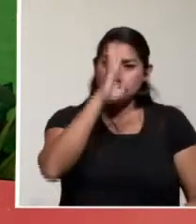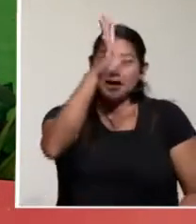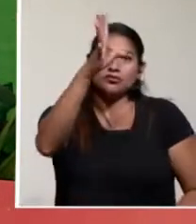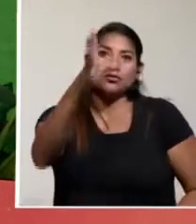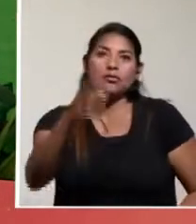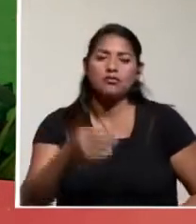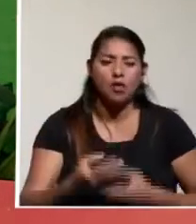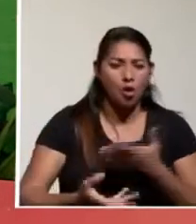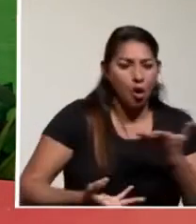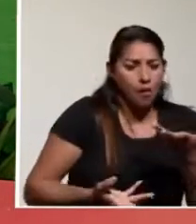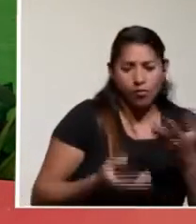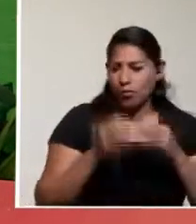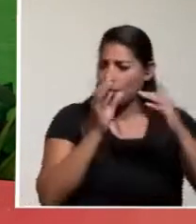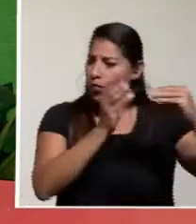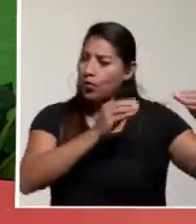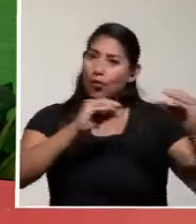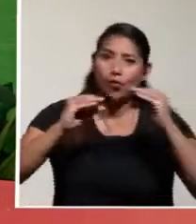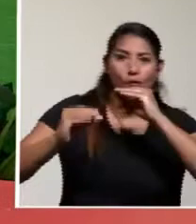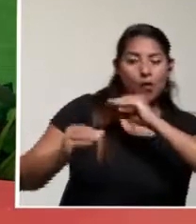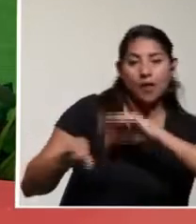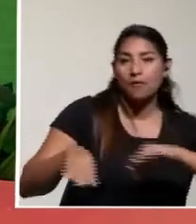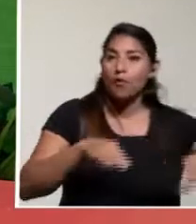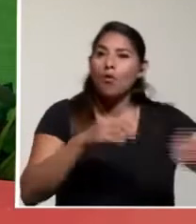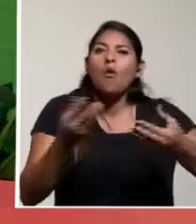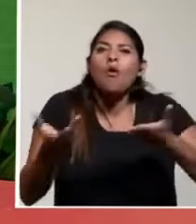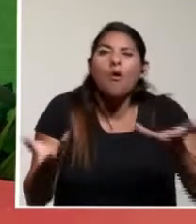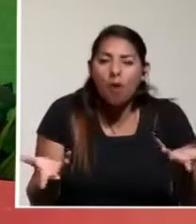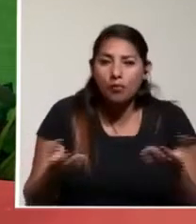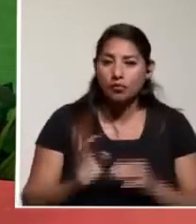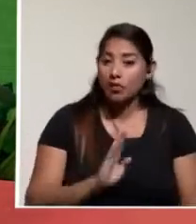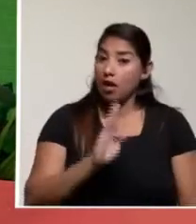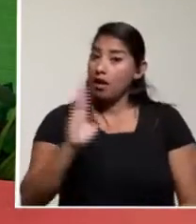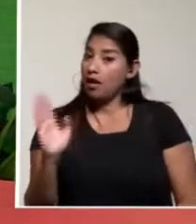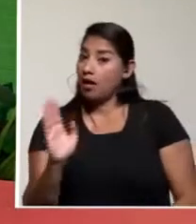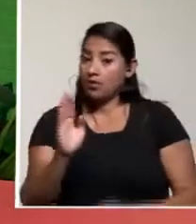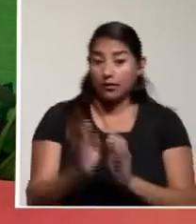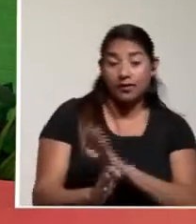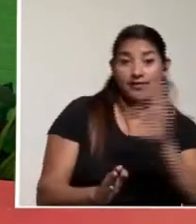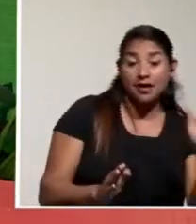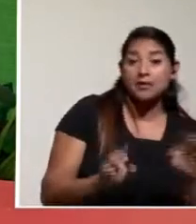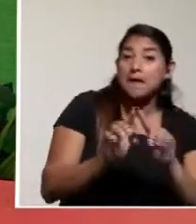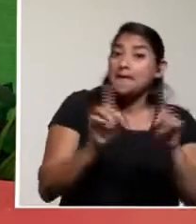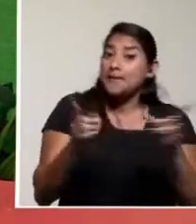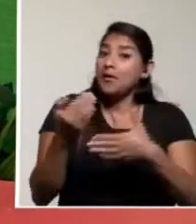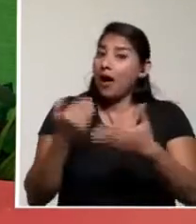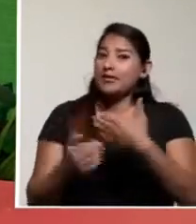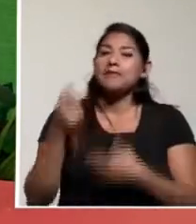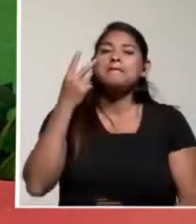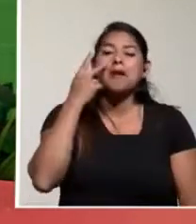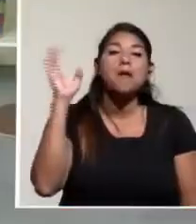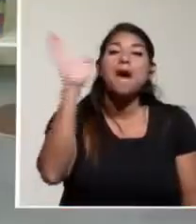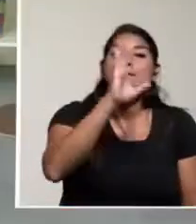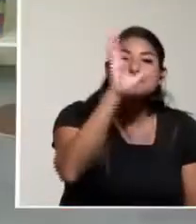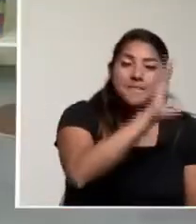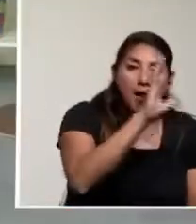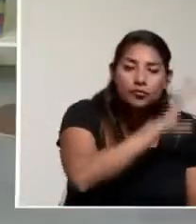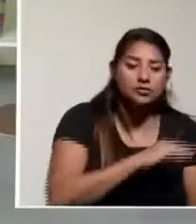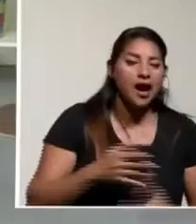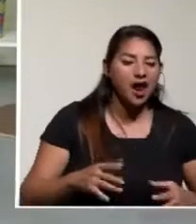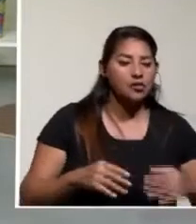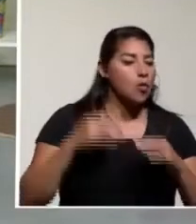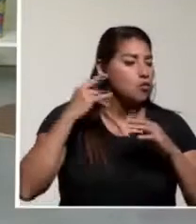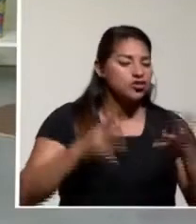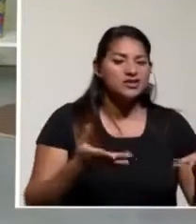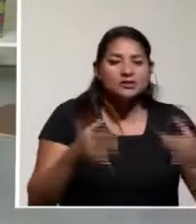ustedes? ¿Cómo moverían las partes simétricas de su cuerpo? De un lado y del otro. Pero para eso quiero que vayan a buscar un instrumento musical,